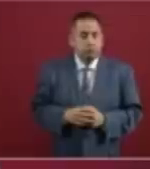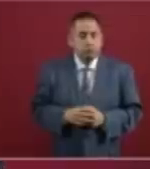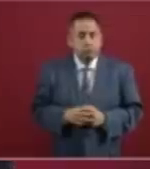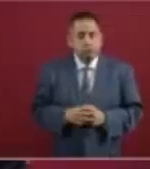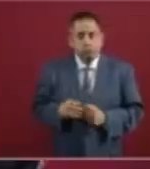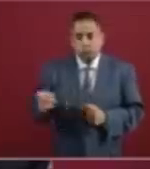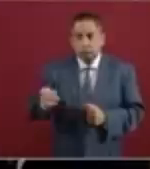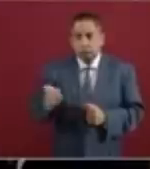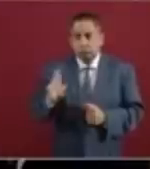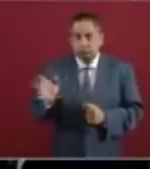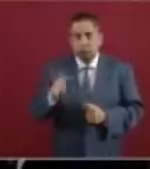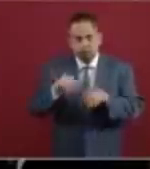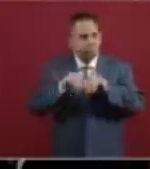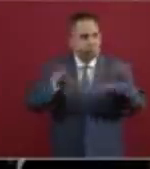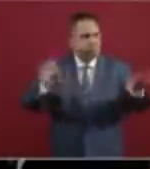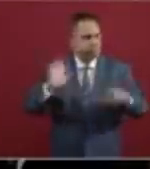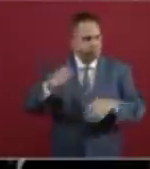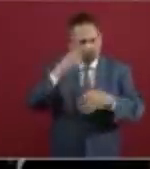ya di a conocer